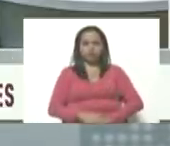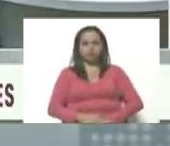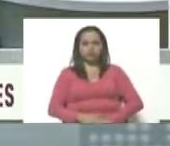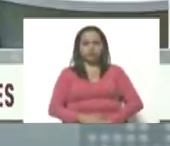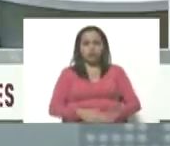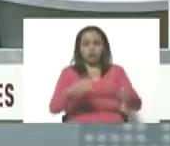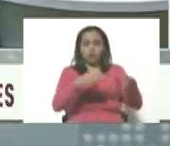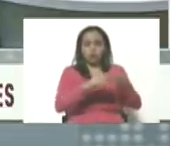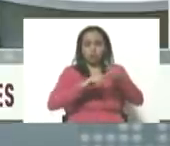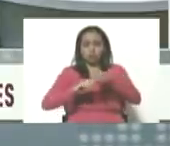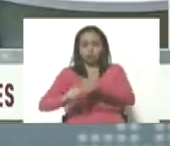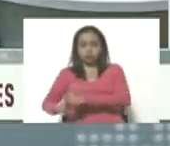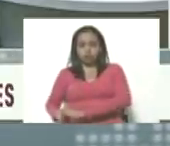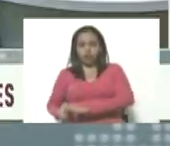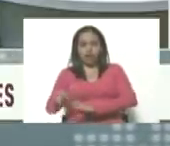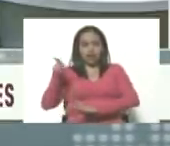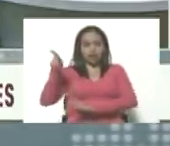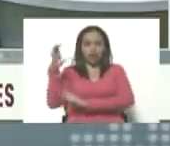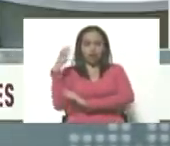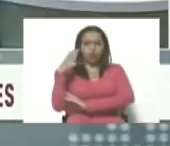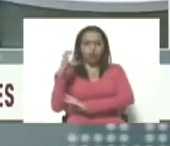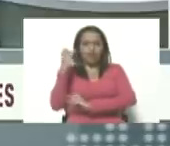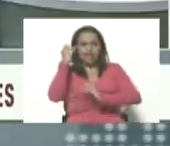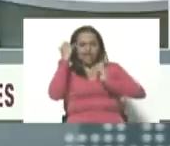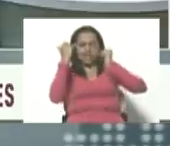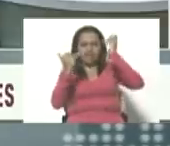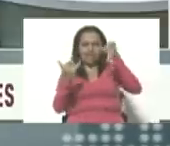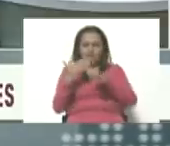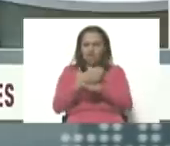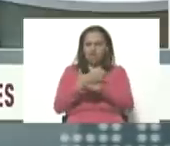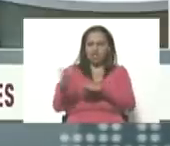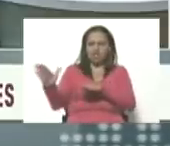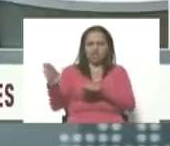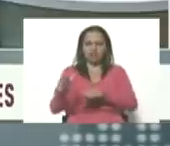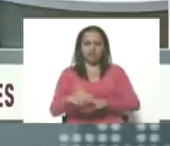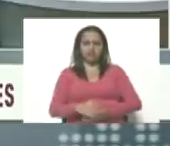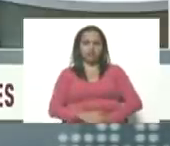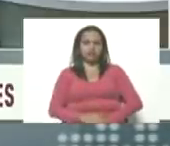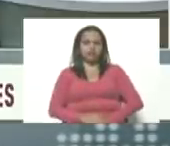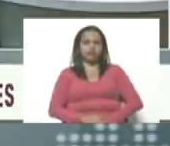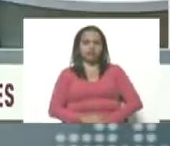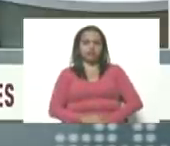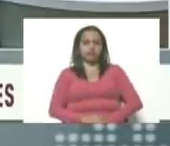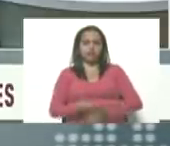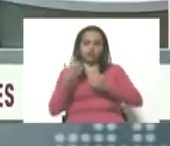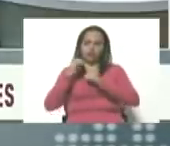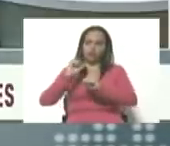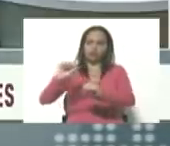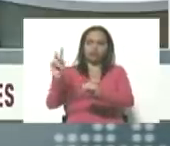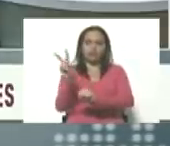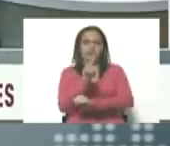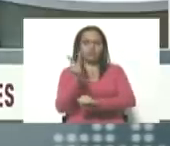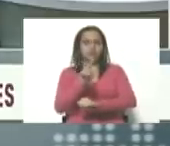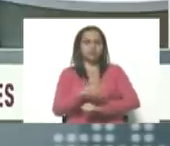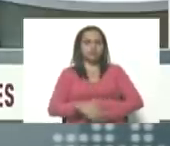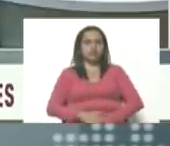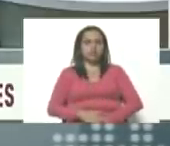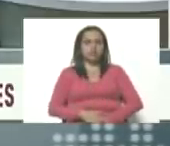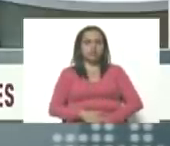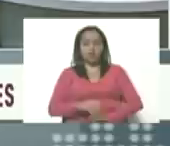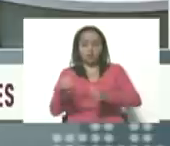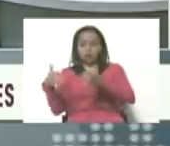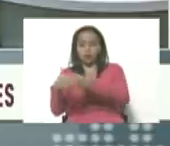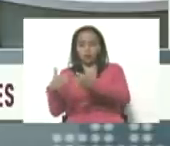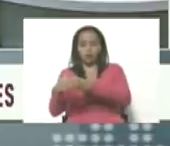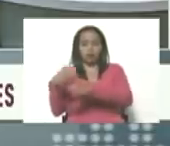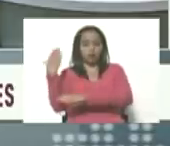oligarquía colombiana, de esa ideología excluyente, racista, antivenezolana, antibolivariana, de la oligarquía bogotana